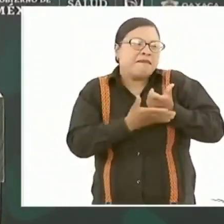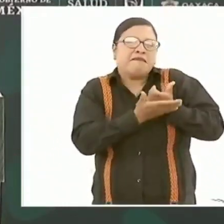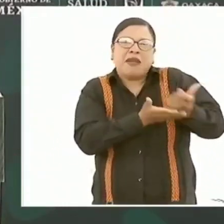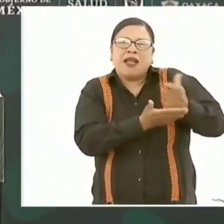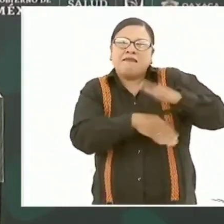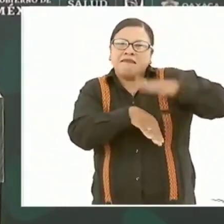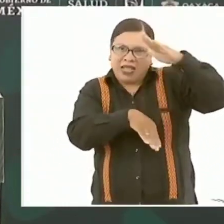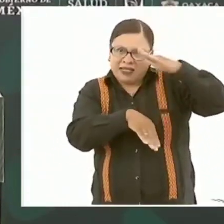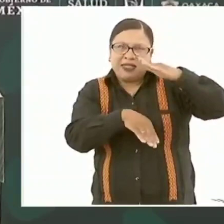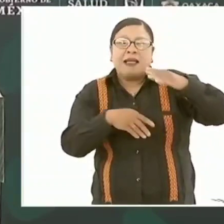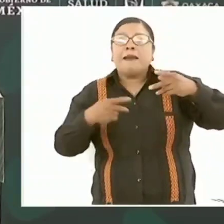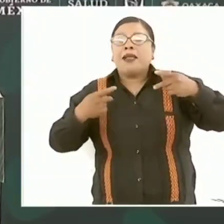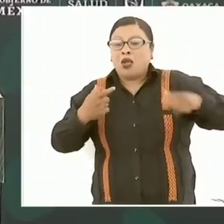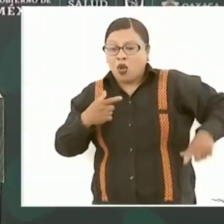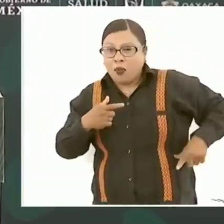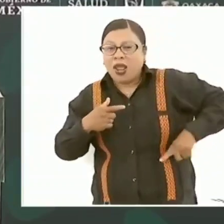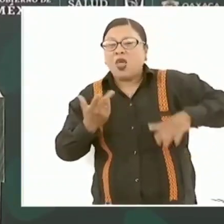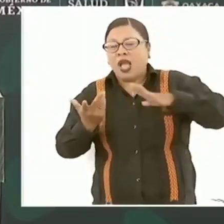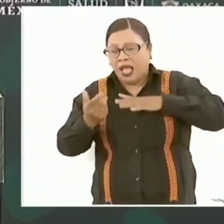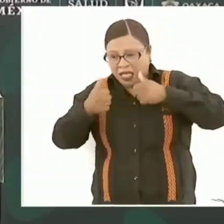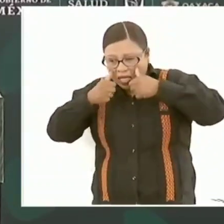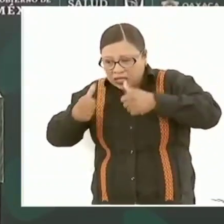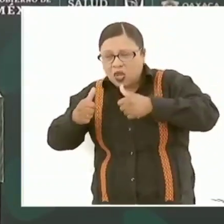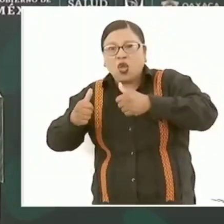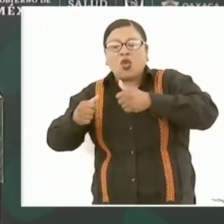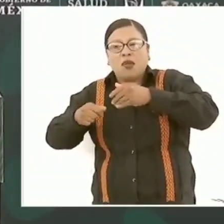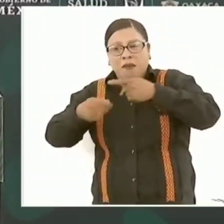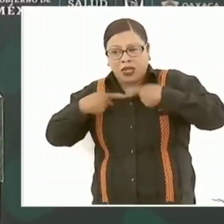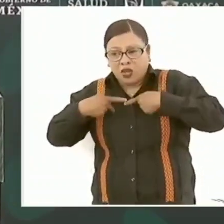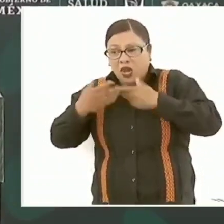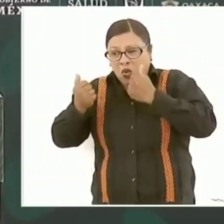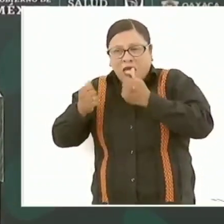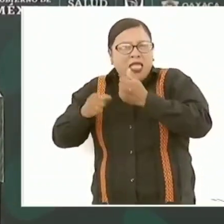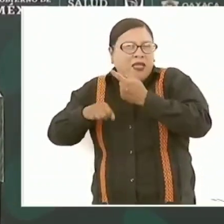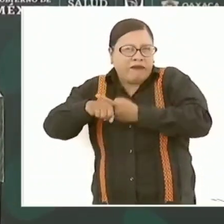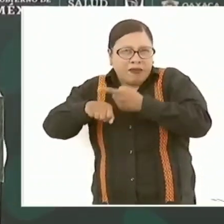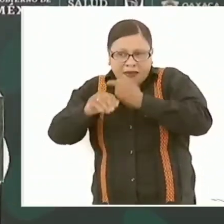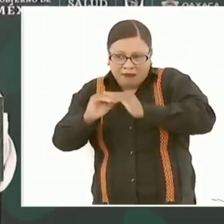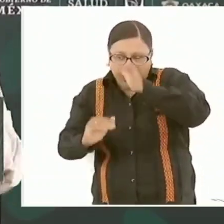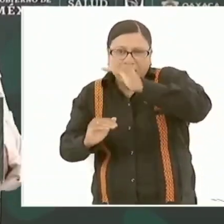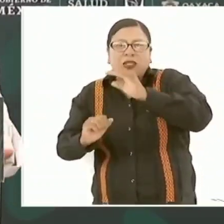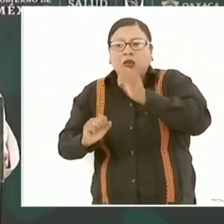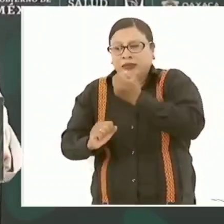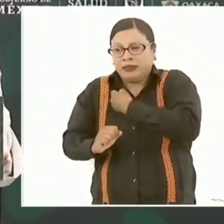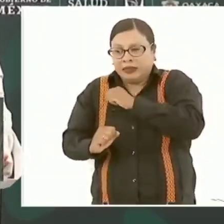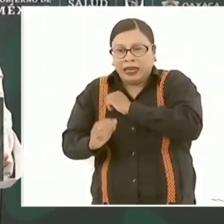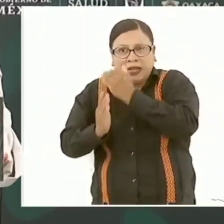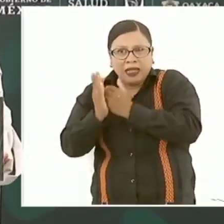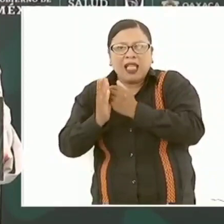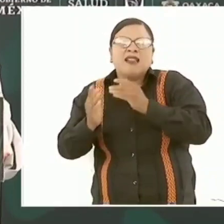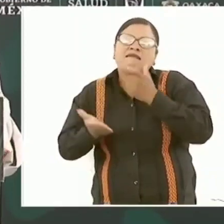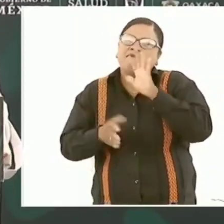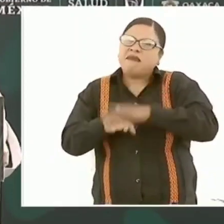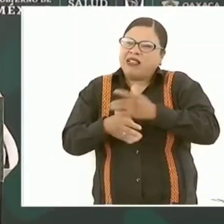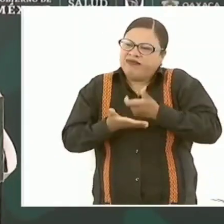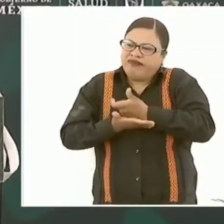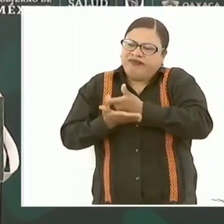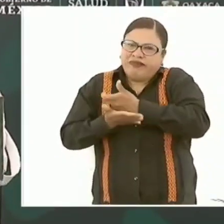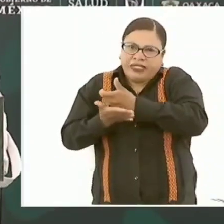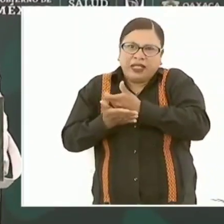los gobiernos que tenían más atenciones a personas enfermas y no a más gente sana, les daban más dinero. ¿Cuál es la herencia de eso?